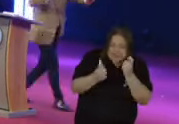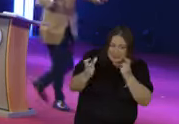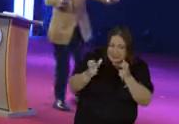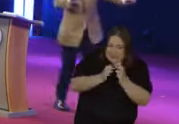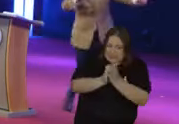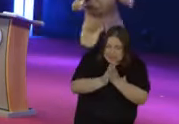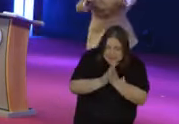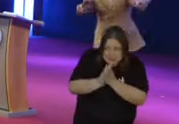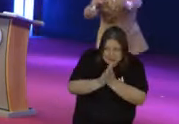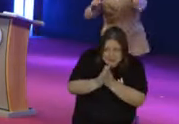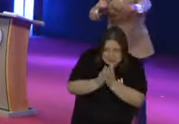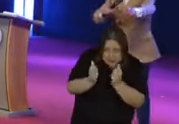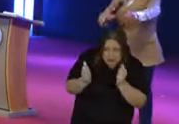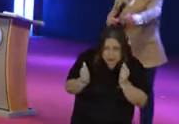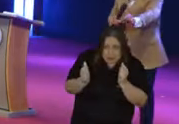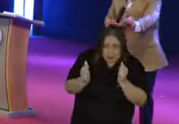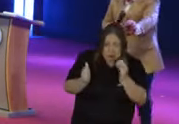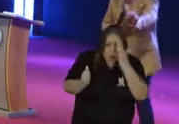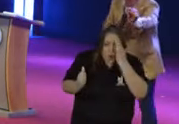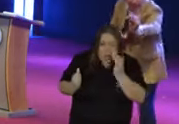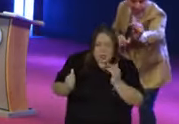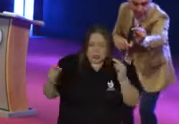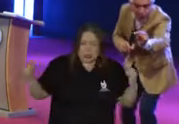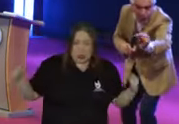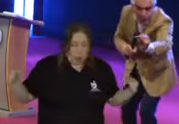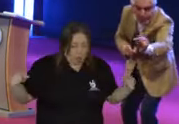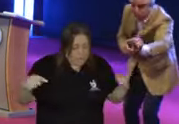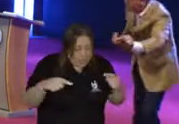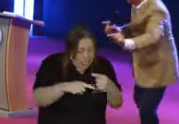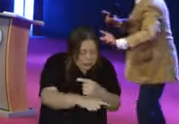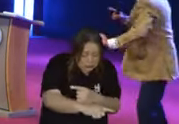Porque él es el que induce a los conflictos, desde